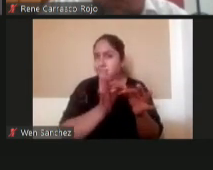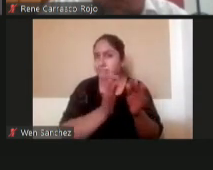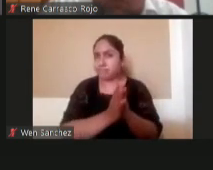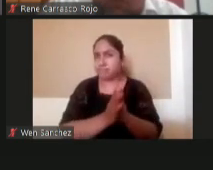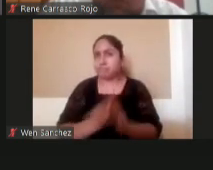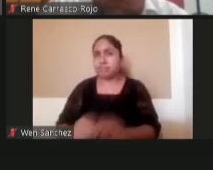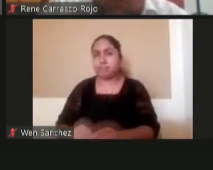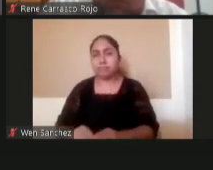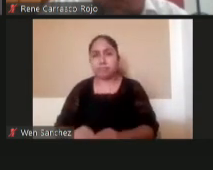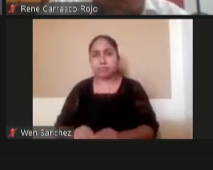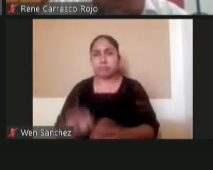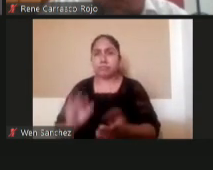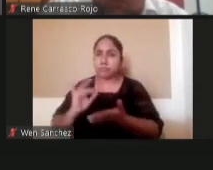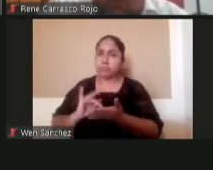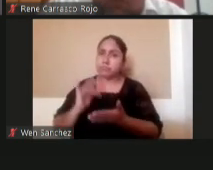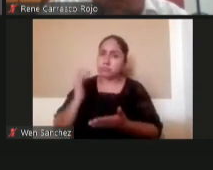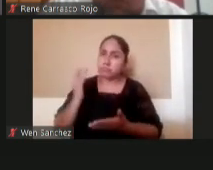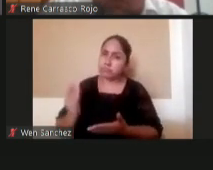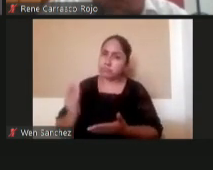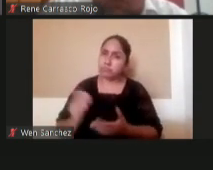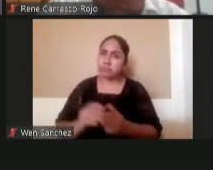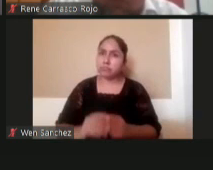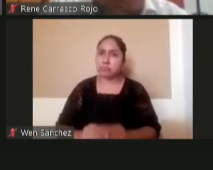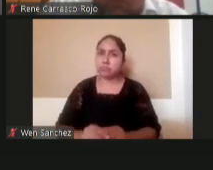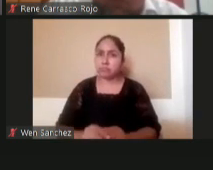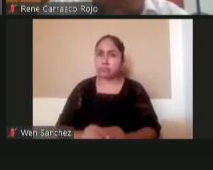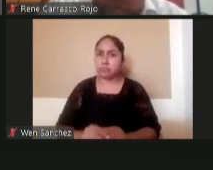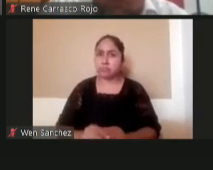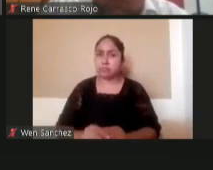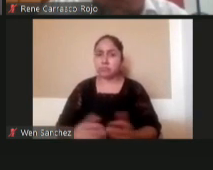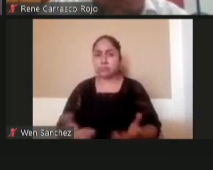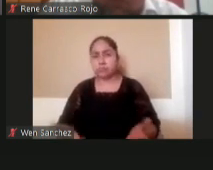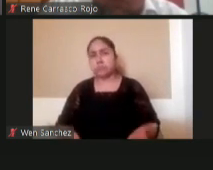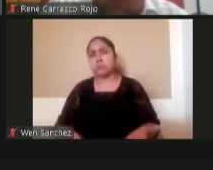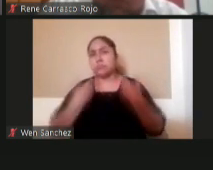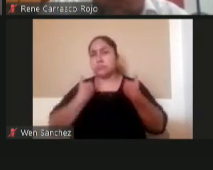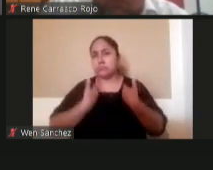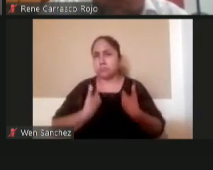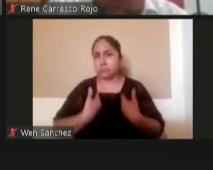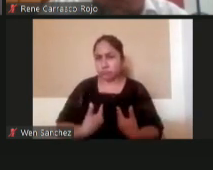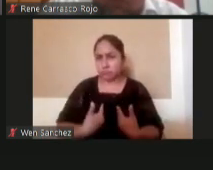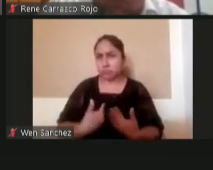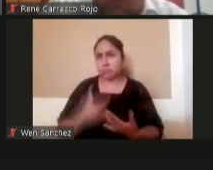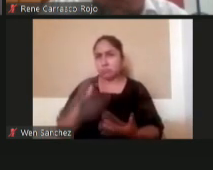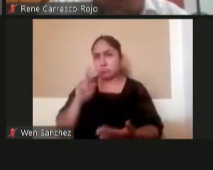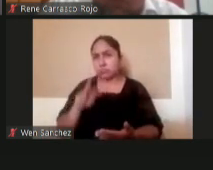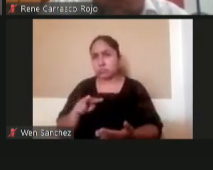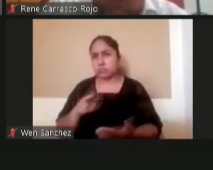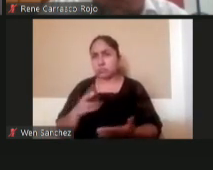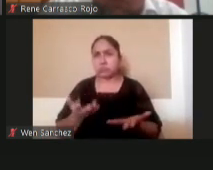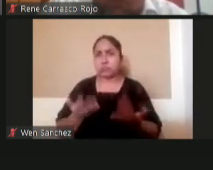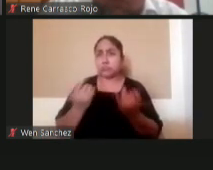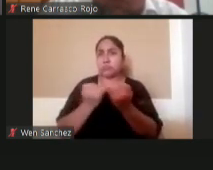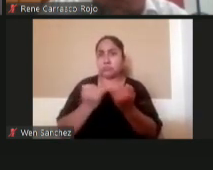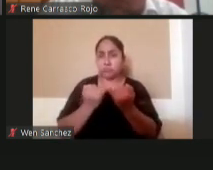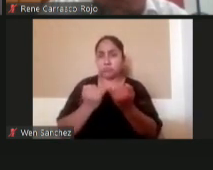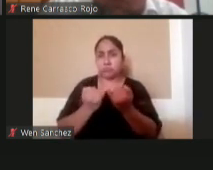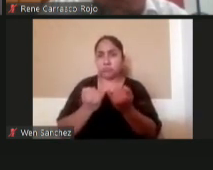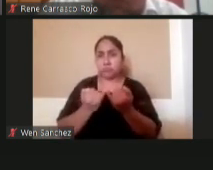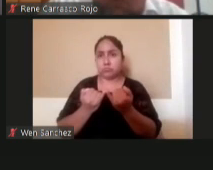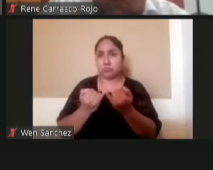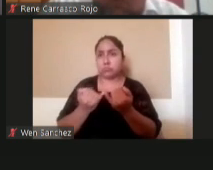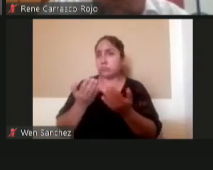Gracias, regidor. Lo que toca a mi persona y obviamente a mis subalternos, cuenten con